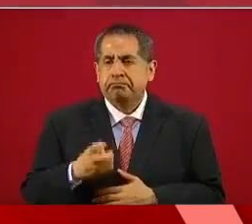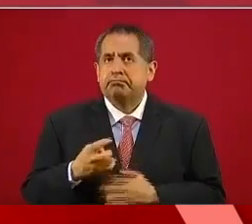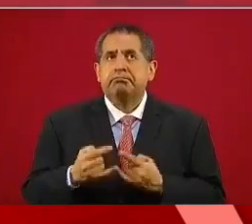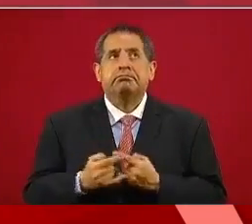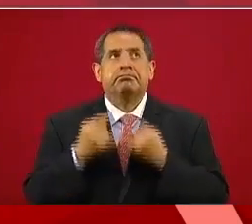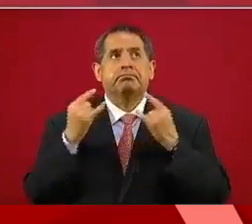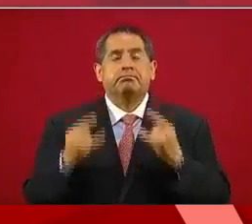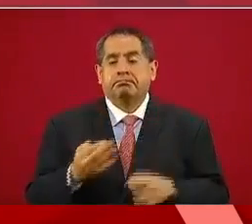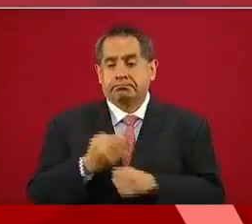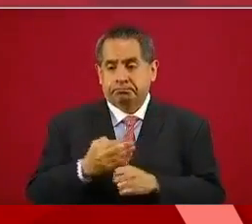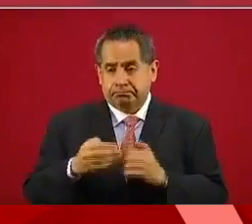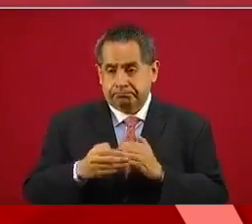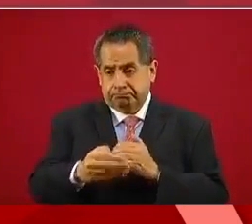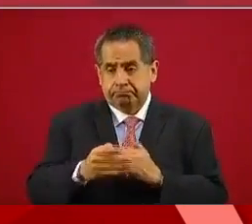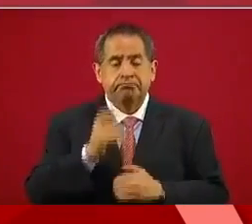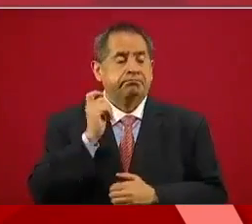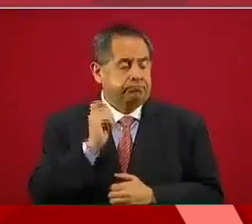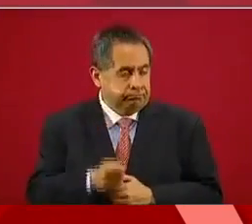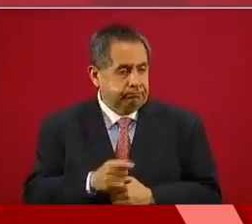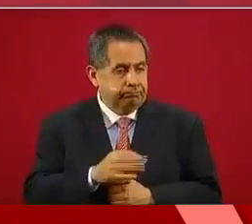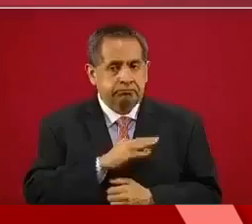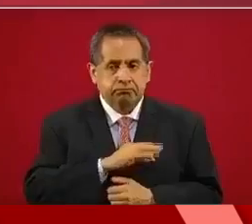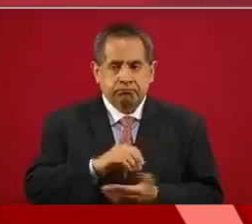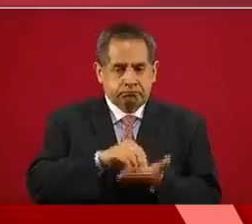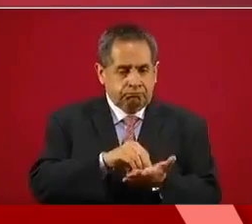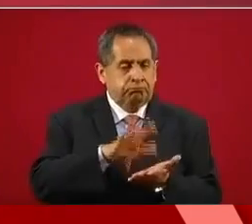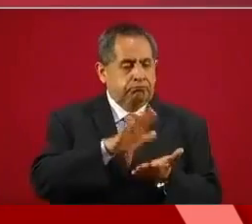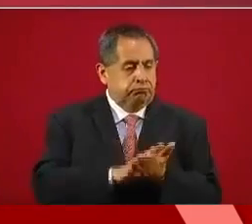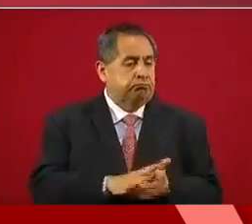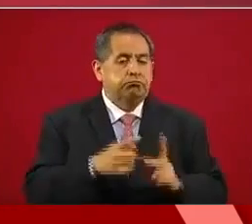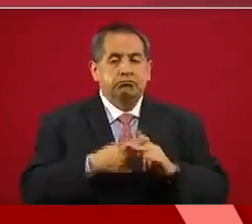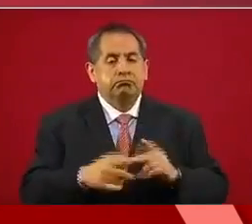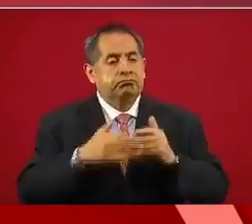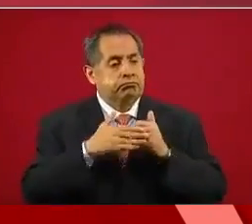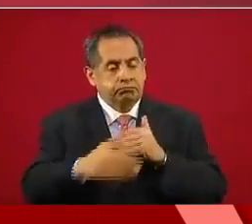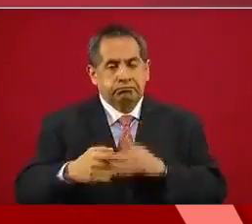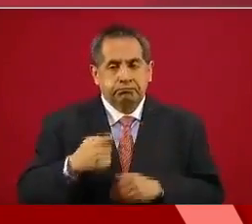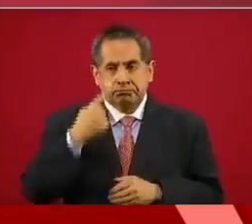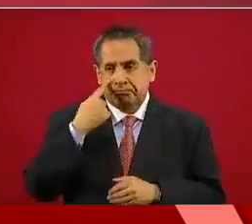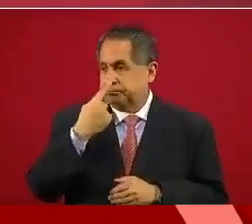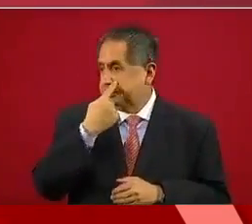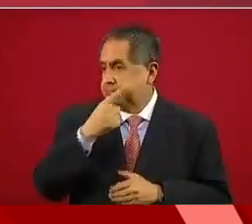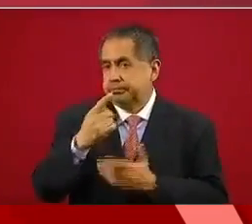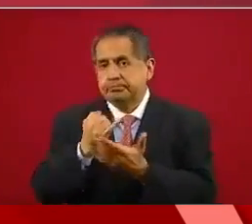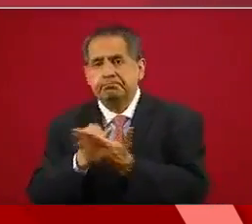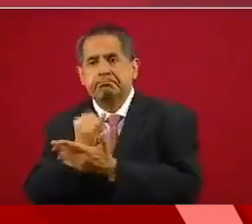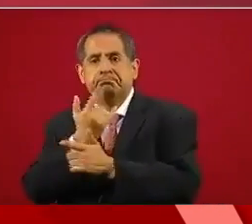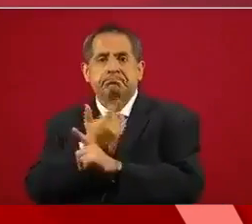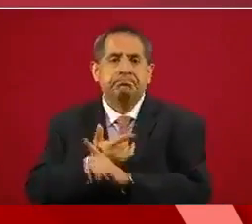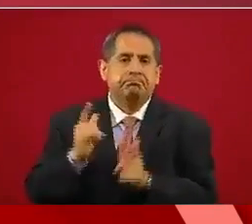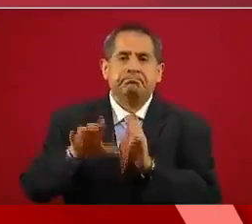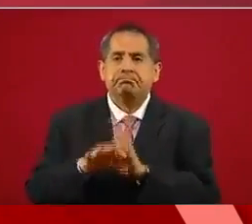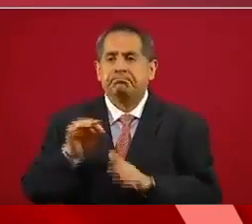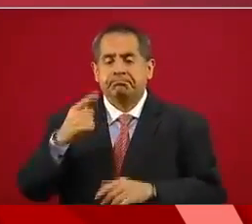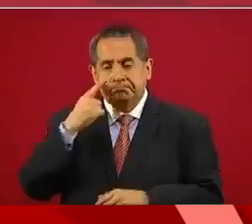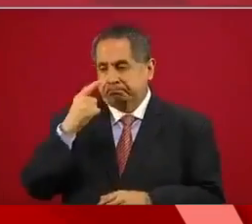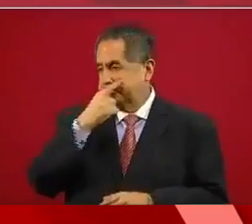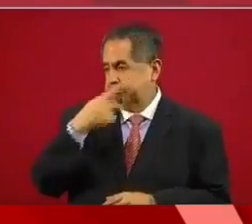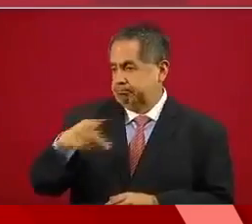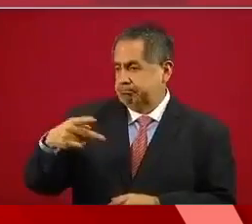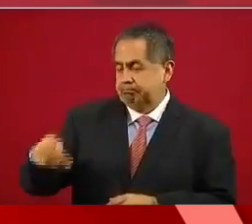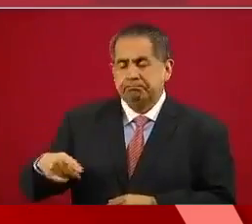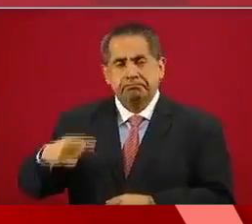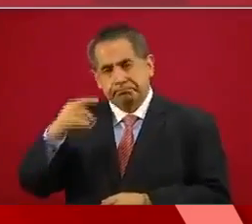en el que podemos dejar establecida en definitiva la democracia como forma de vida y como forma de